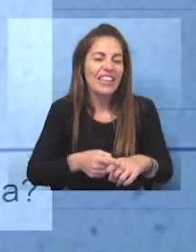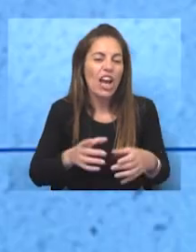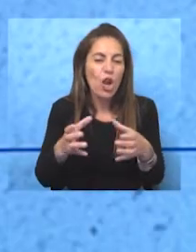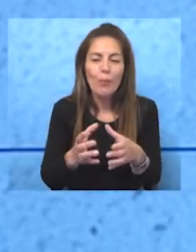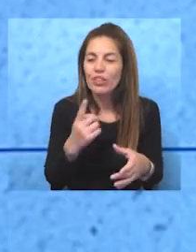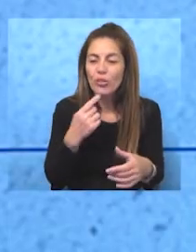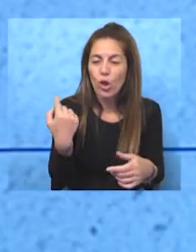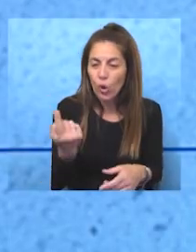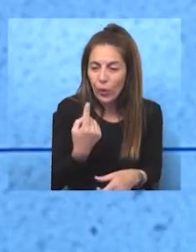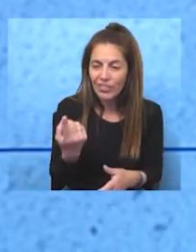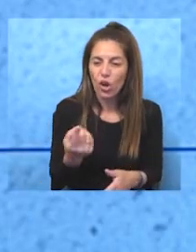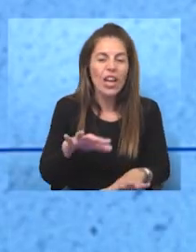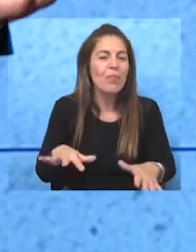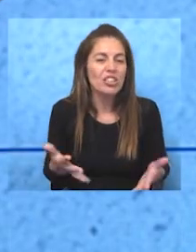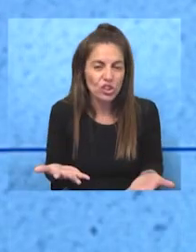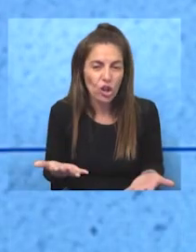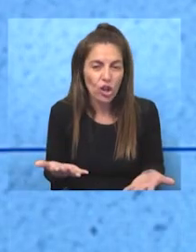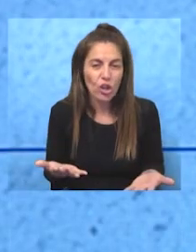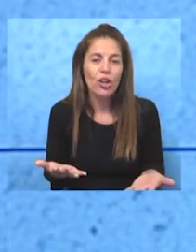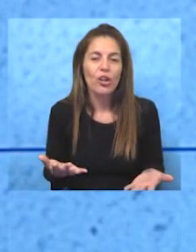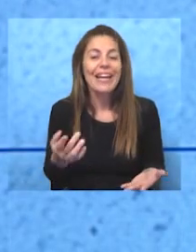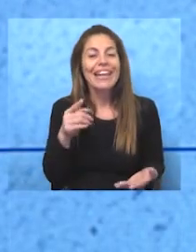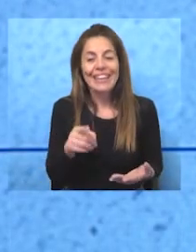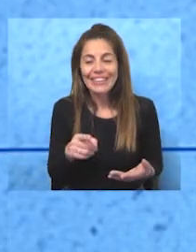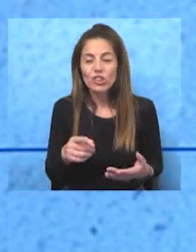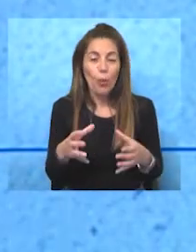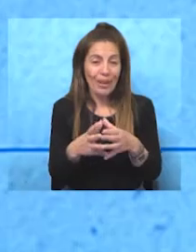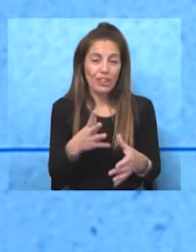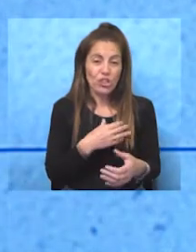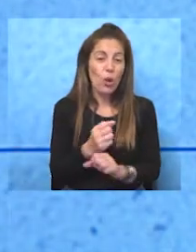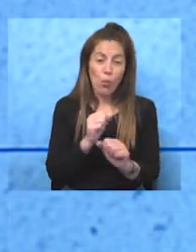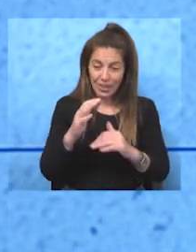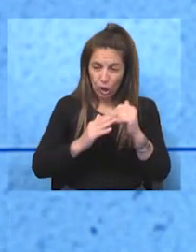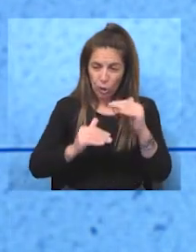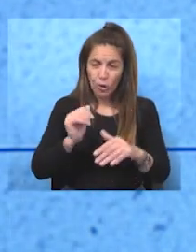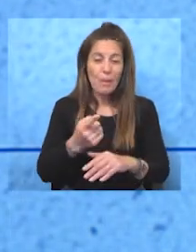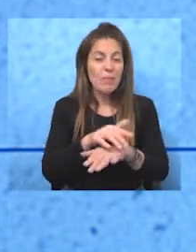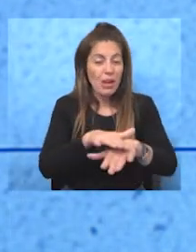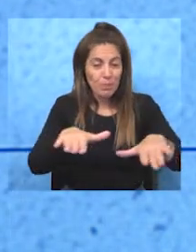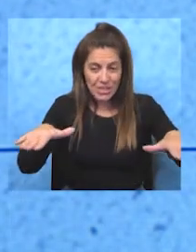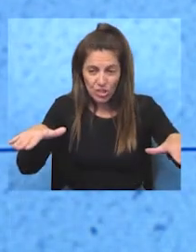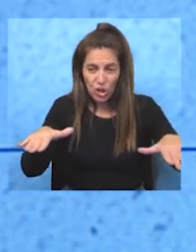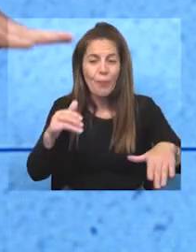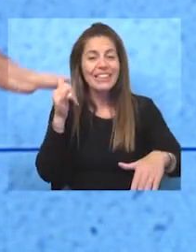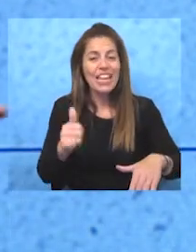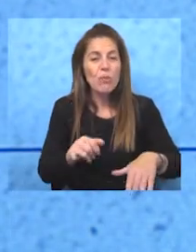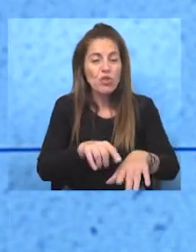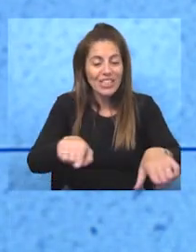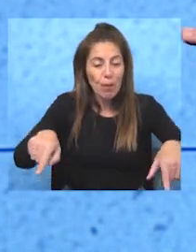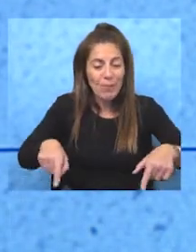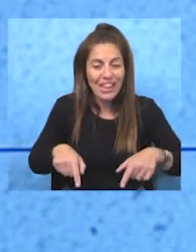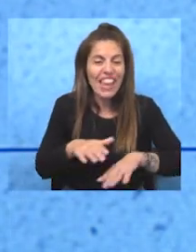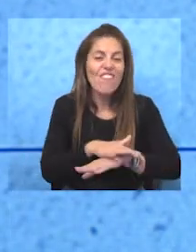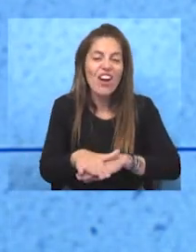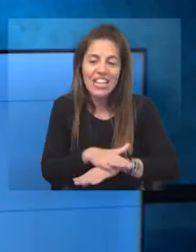políticos son los nuestros Qué pasó bueno eso el Partido Nacional puede construir un primer piso porque tenemos esta planta baja de la